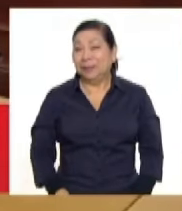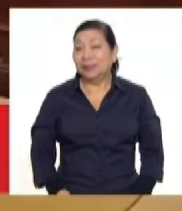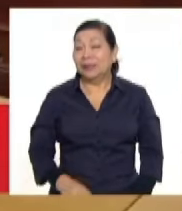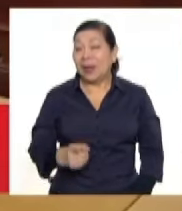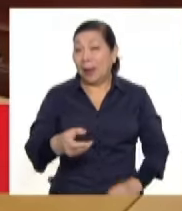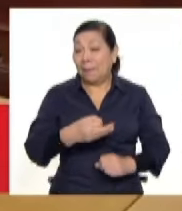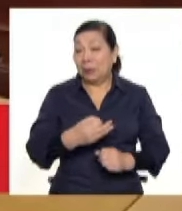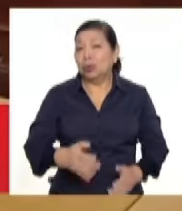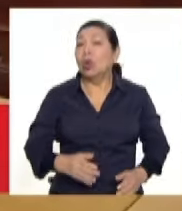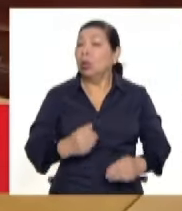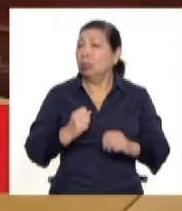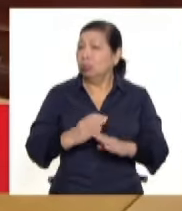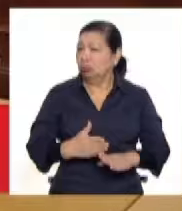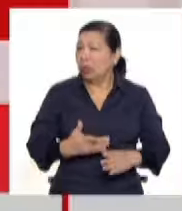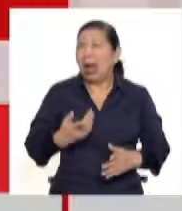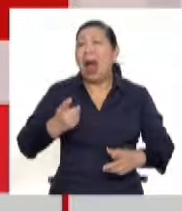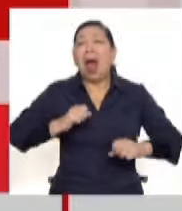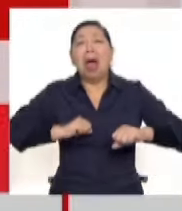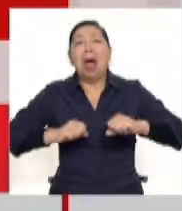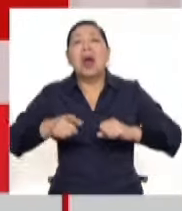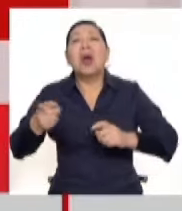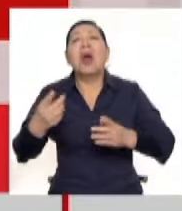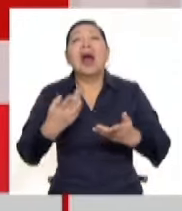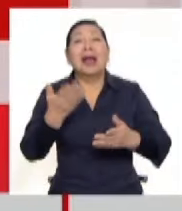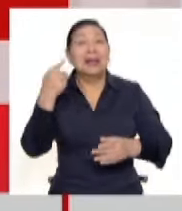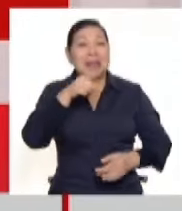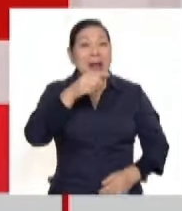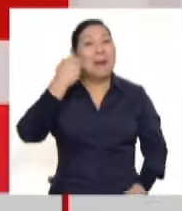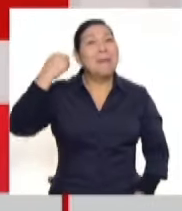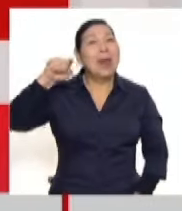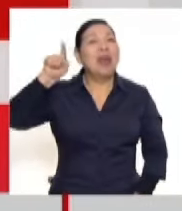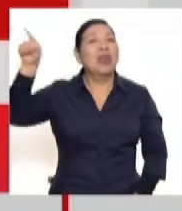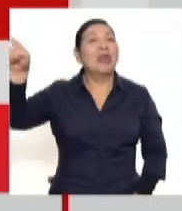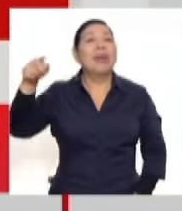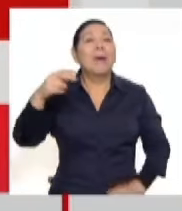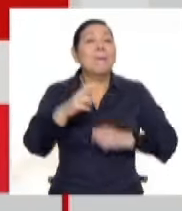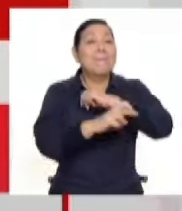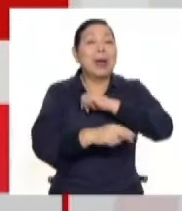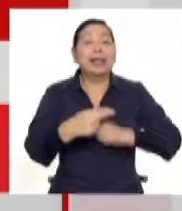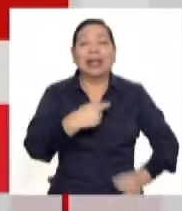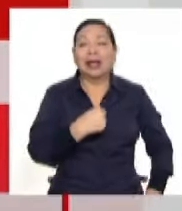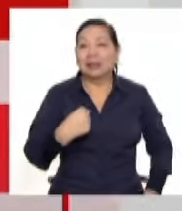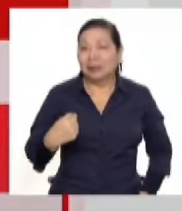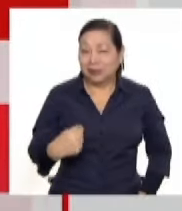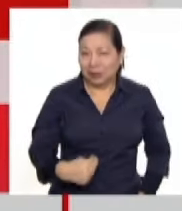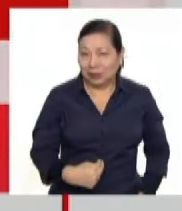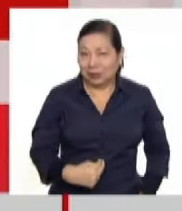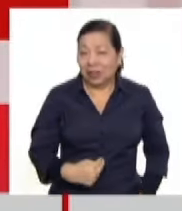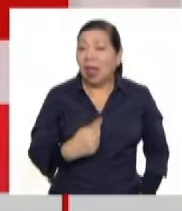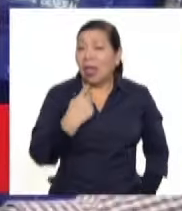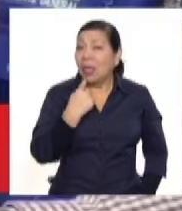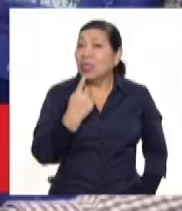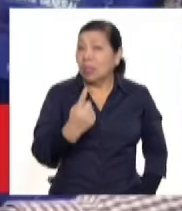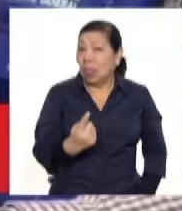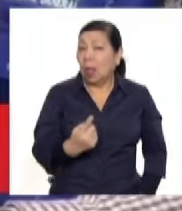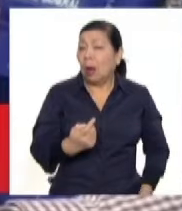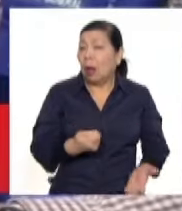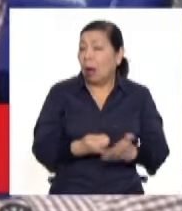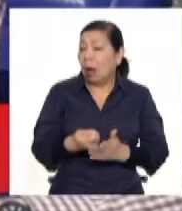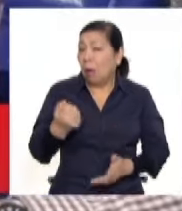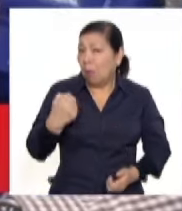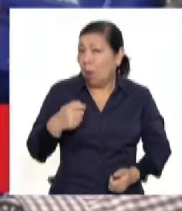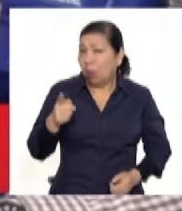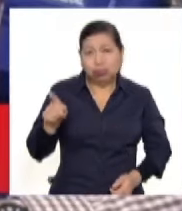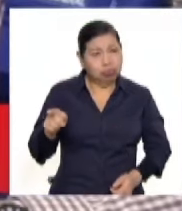La Libertad se defendió ante críticas sobre su reciente viaje a China. César Acuña Peralta aseguró que el costo del